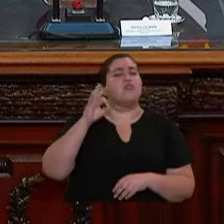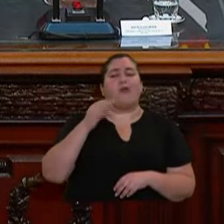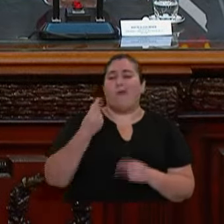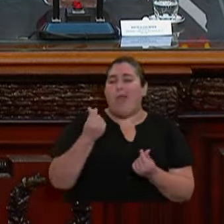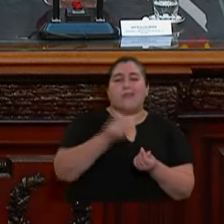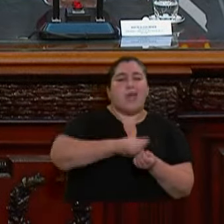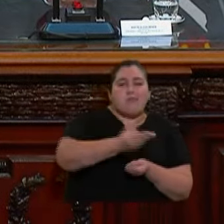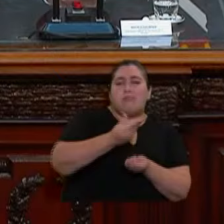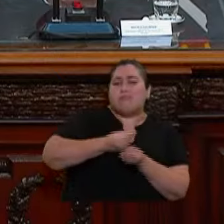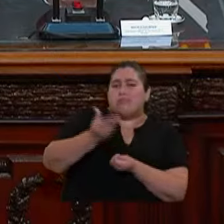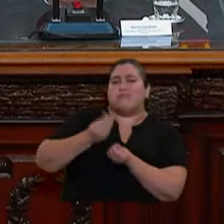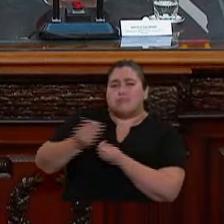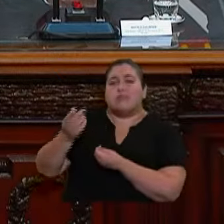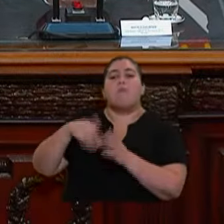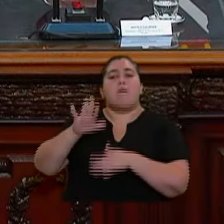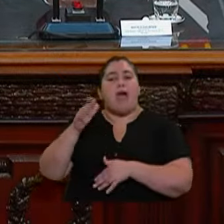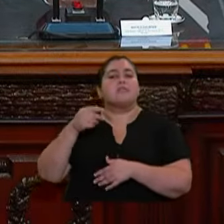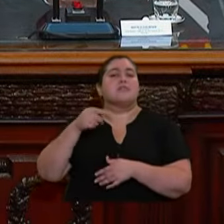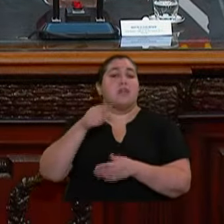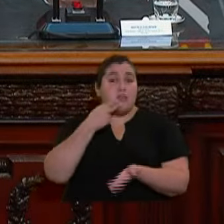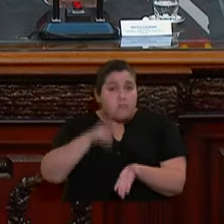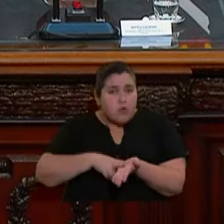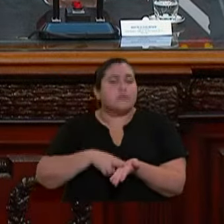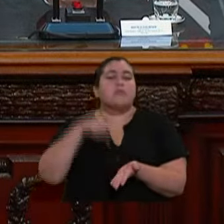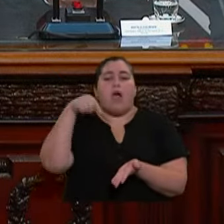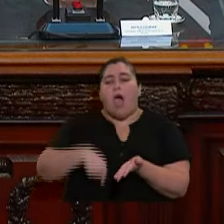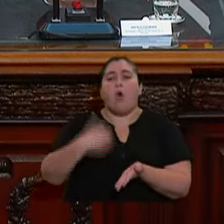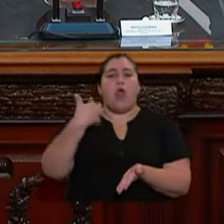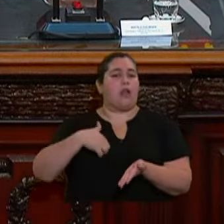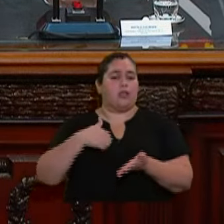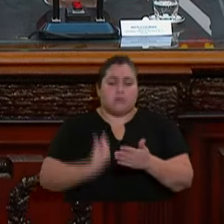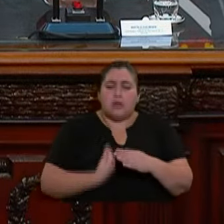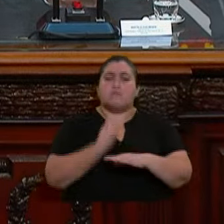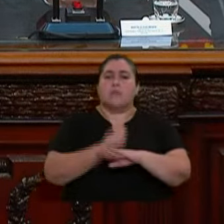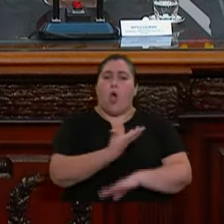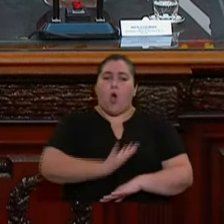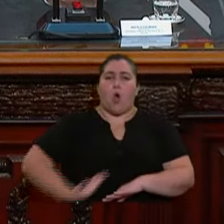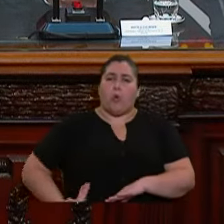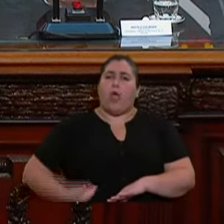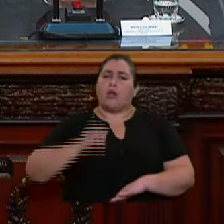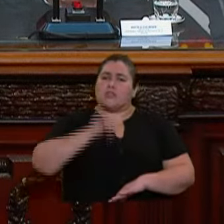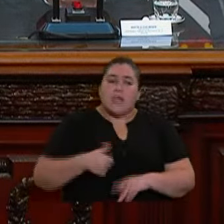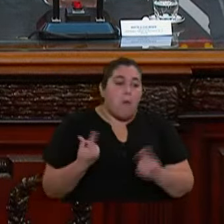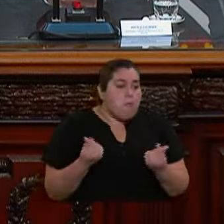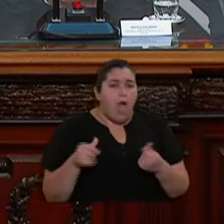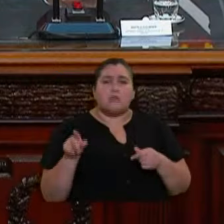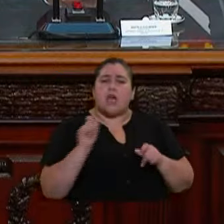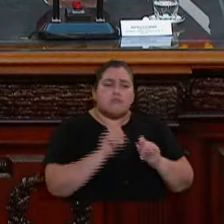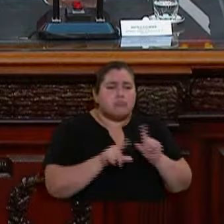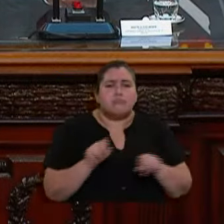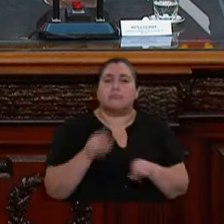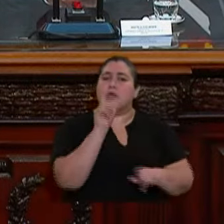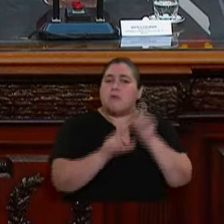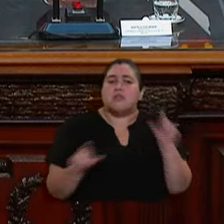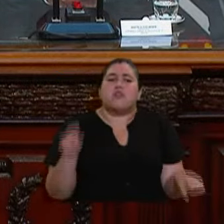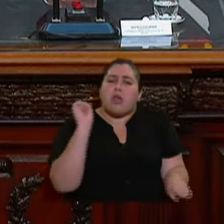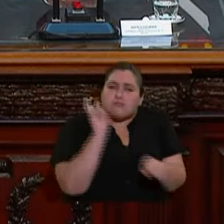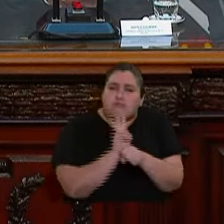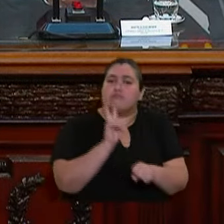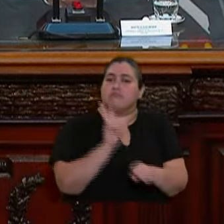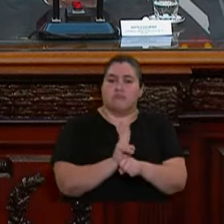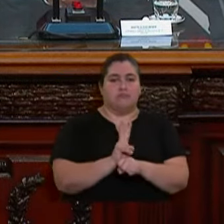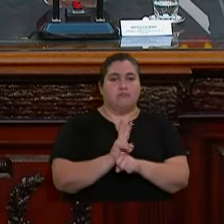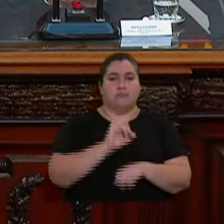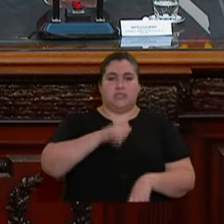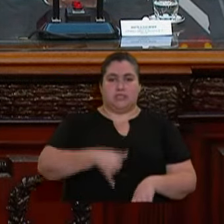dinero de los pagadores de impuestos, la Argentina vuelve a contar con un gobierno que va a cuidar cada uno de los pesos que con trabajo y sudor los argentinos